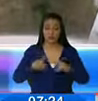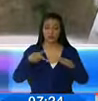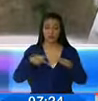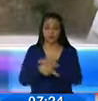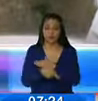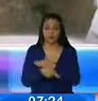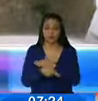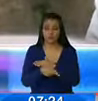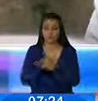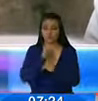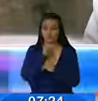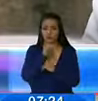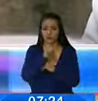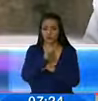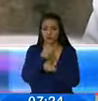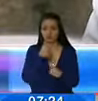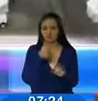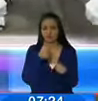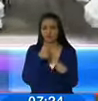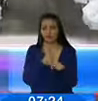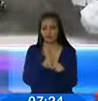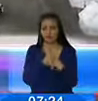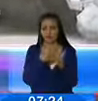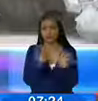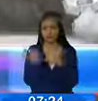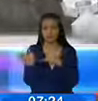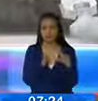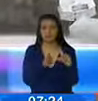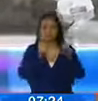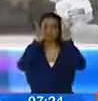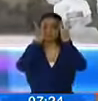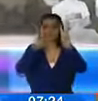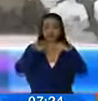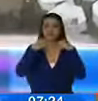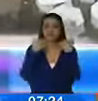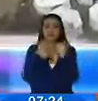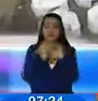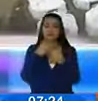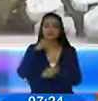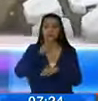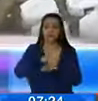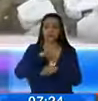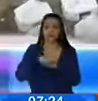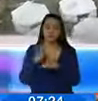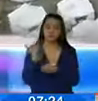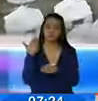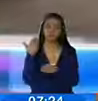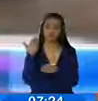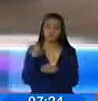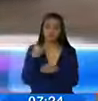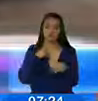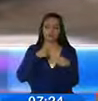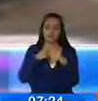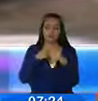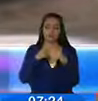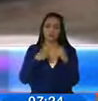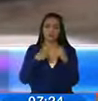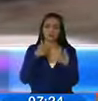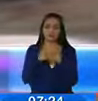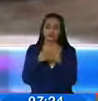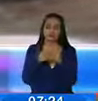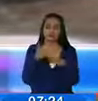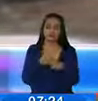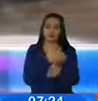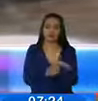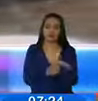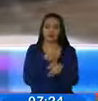también, que ya están en proceso de terminación. El sector social se enfoca en los últimos meses de gobierno en acelerar los procesos para entregar las obras